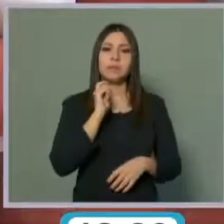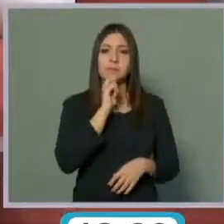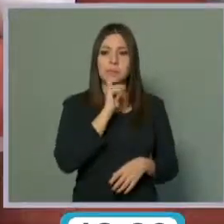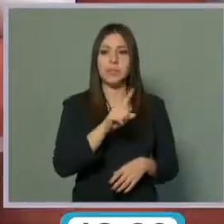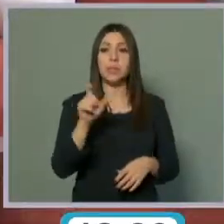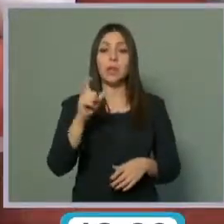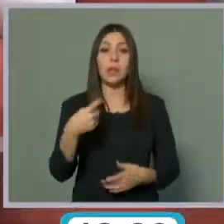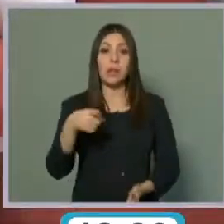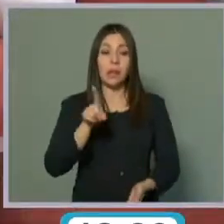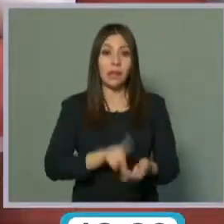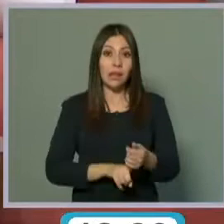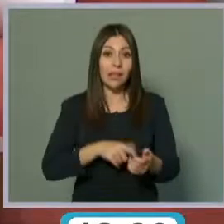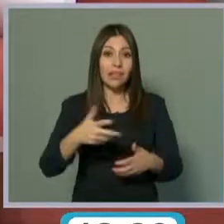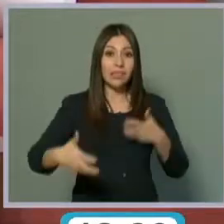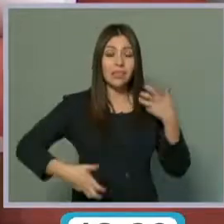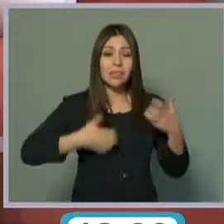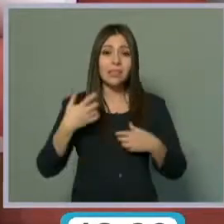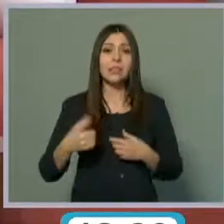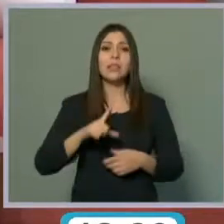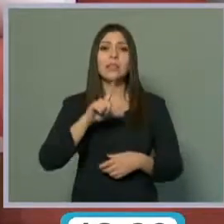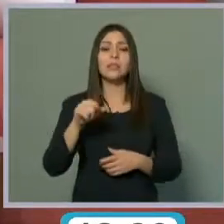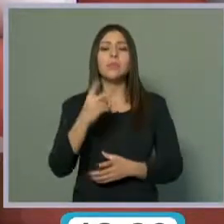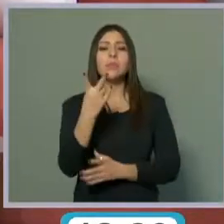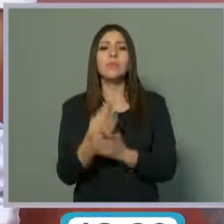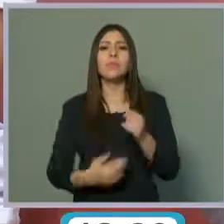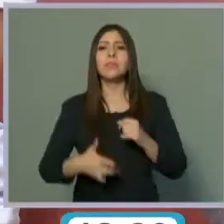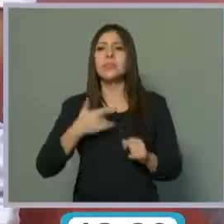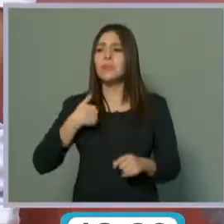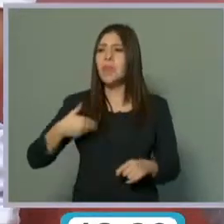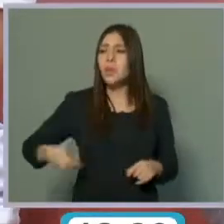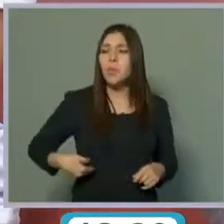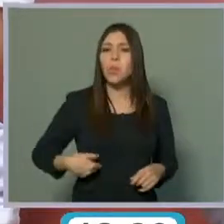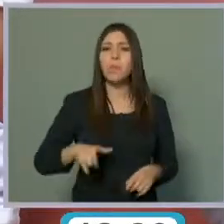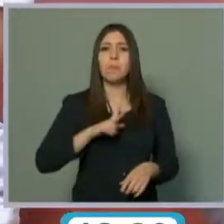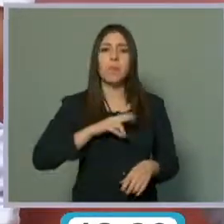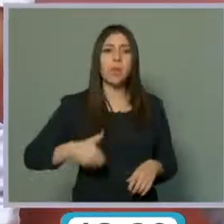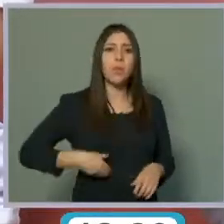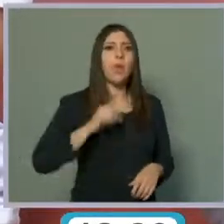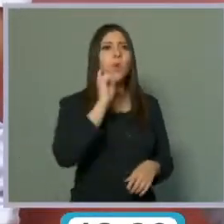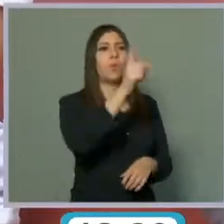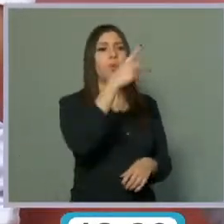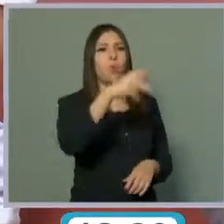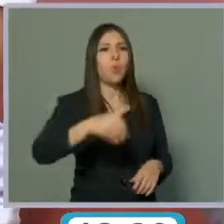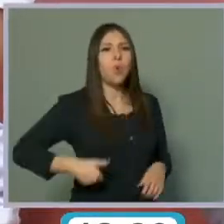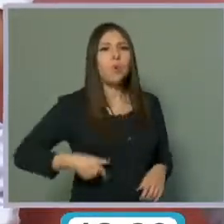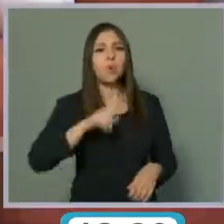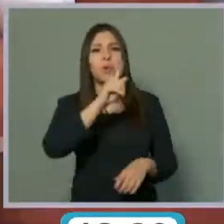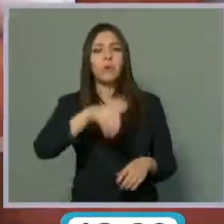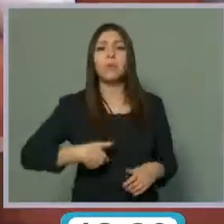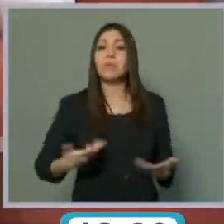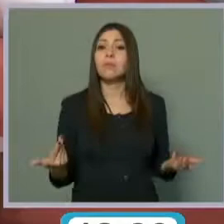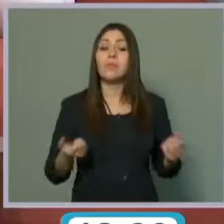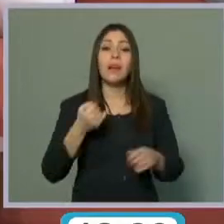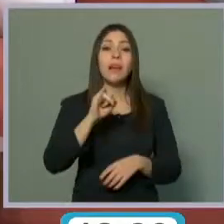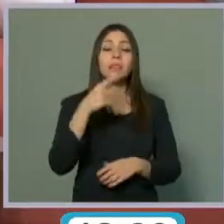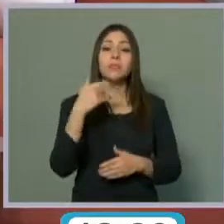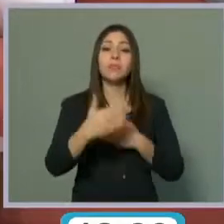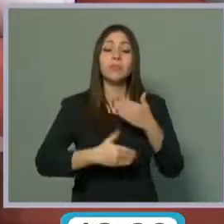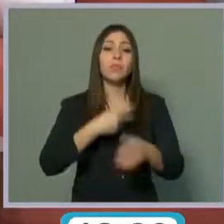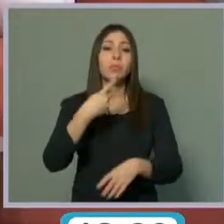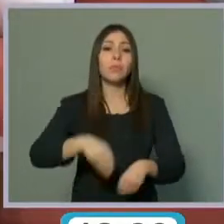del enojo. La culpa está ahí en el enojo, te culpas al otro, pero al fin y al cabo es parte de la vida.